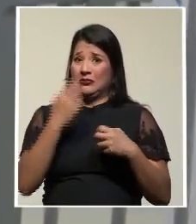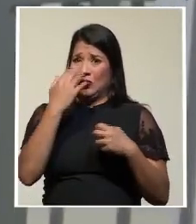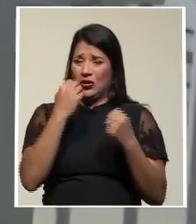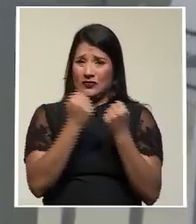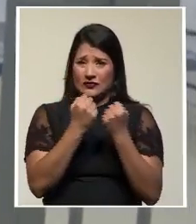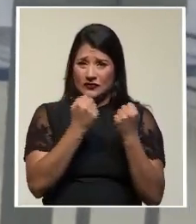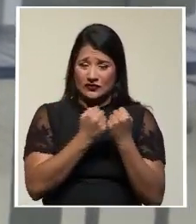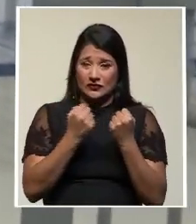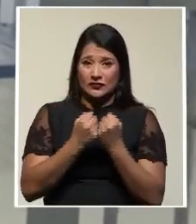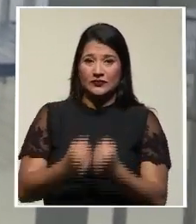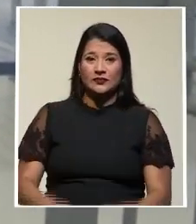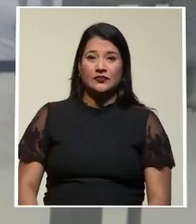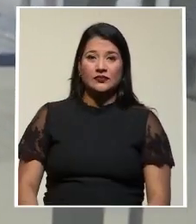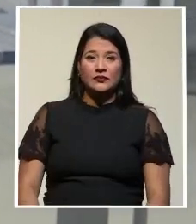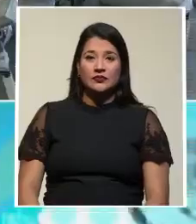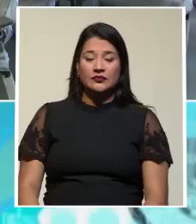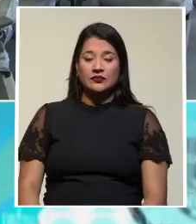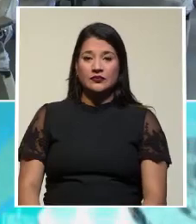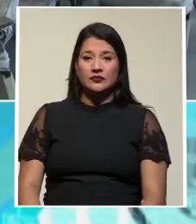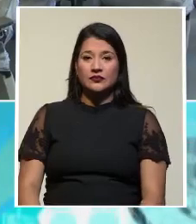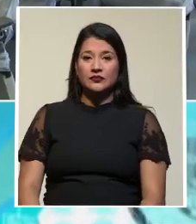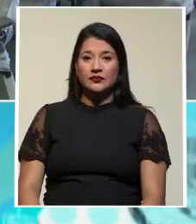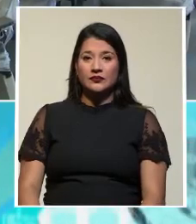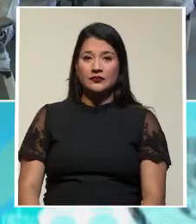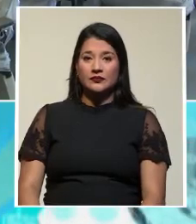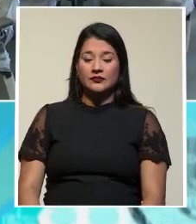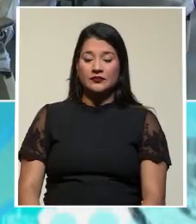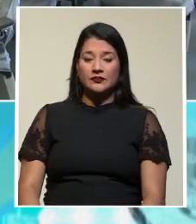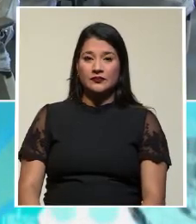sobrepoblación y hacinamiento.